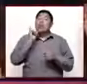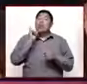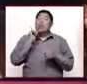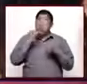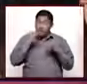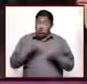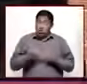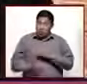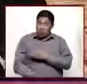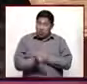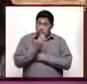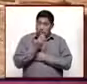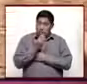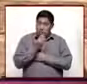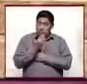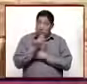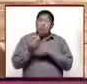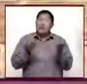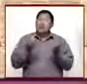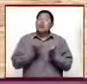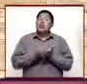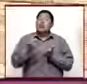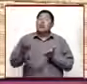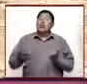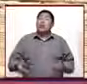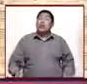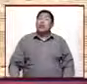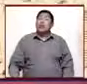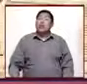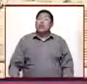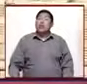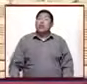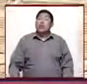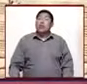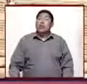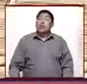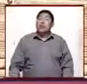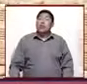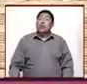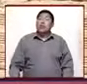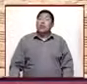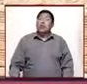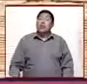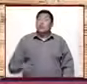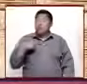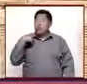mañana. ¿Desde esta mañana? Sí. ¿Para dónde compran el combustible? Para mucho consumo